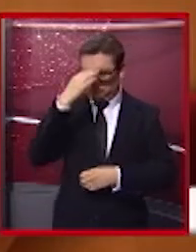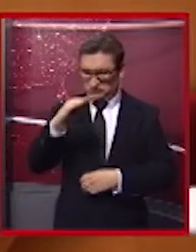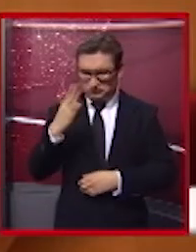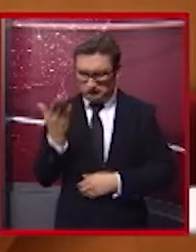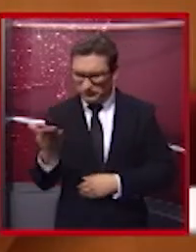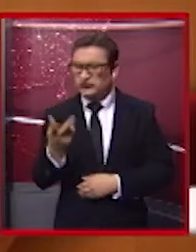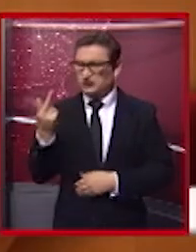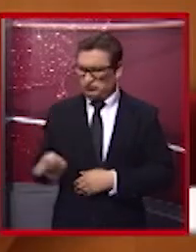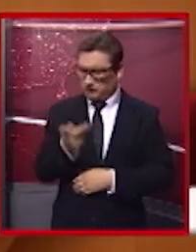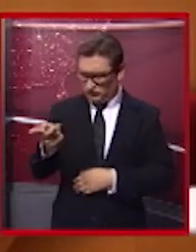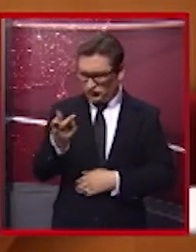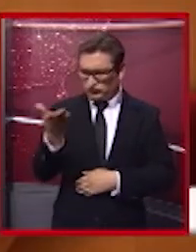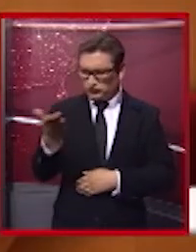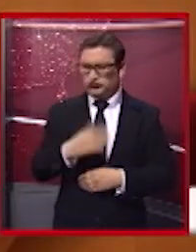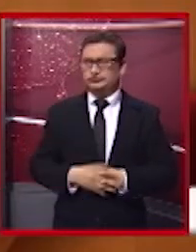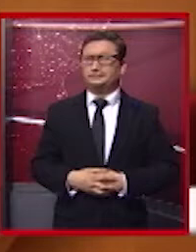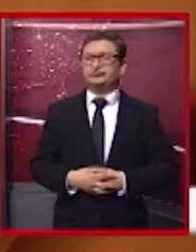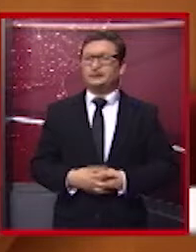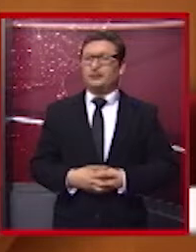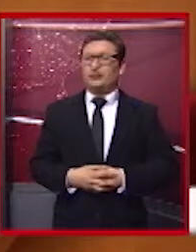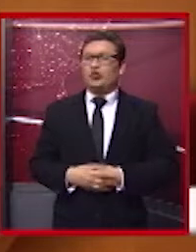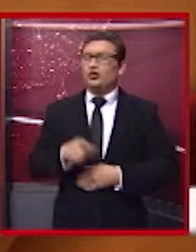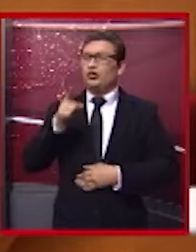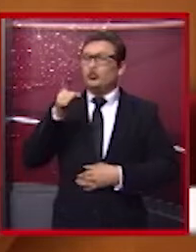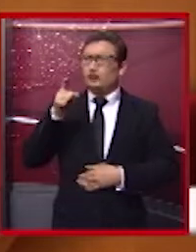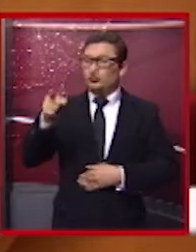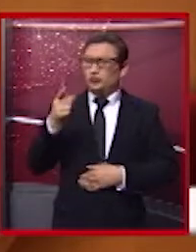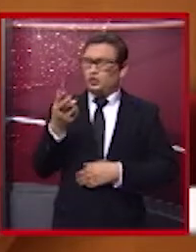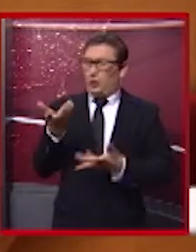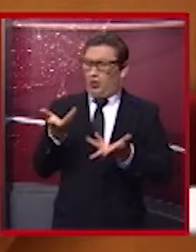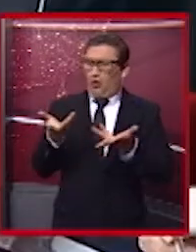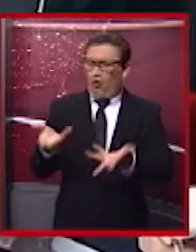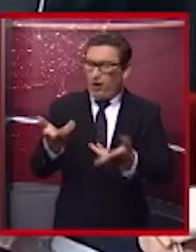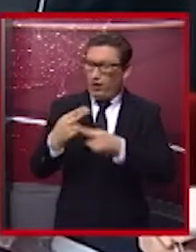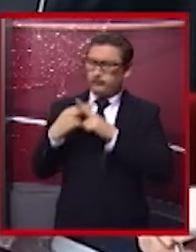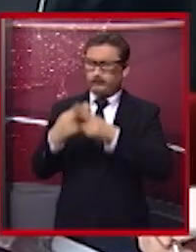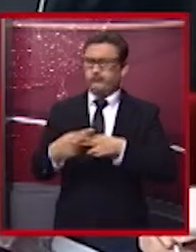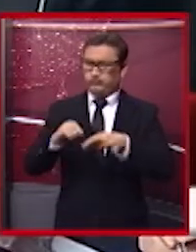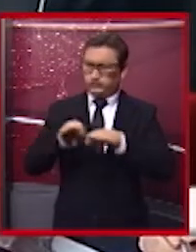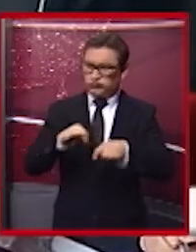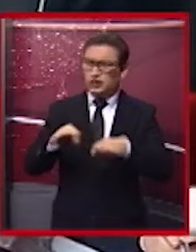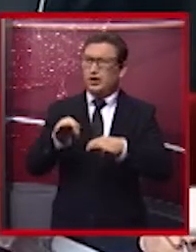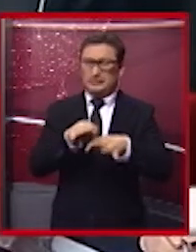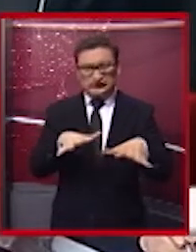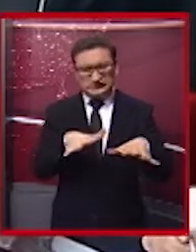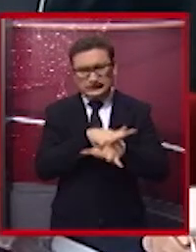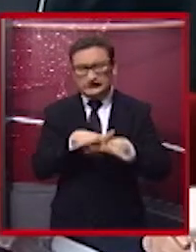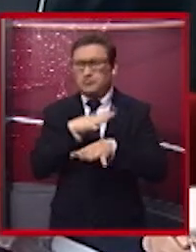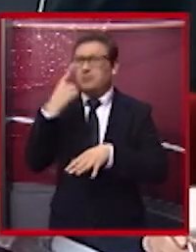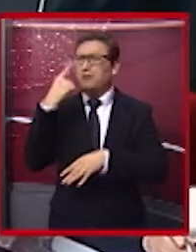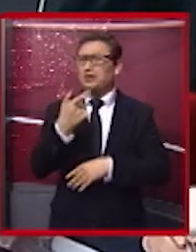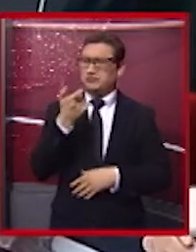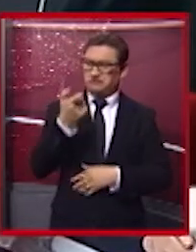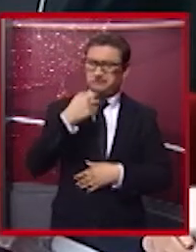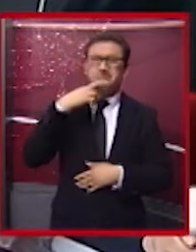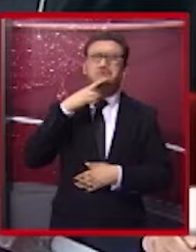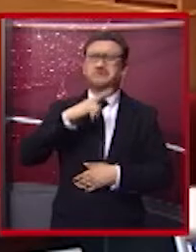queremos preguntarle, ¿qué ha hecho su administración para cambiar este modelo económico?